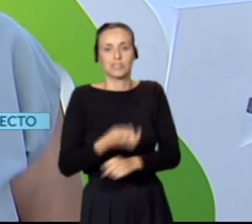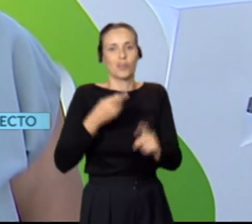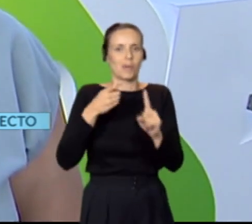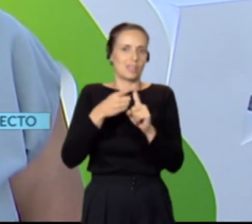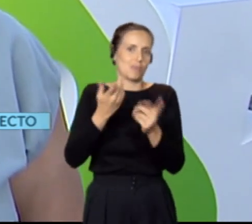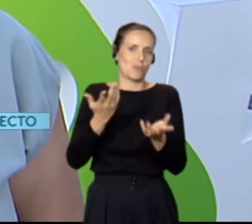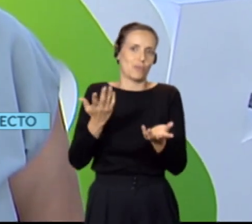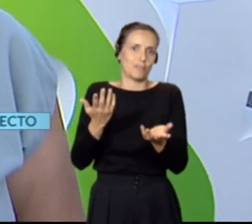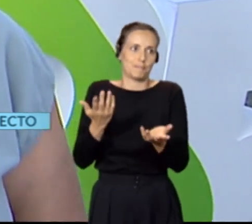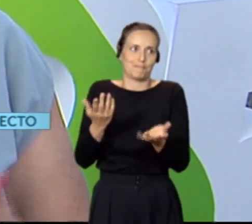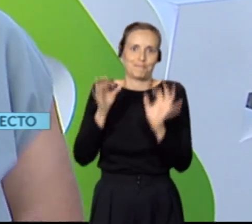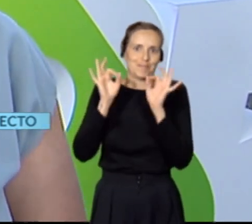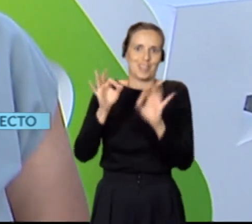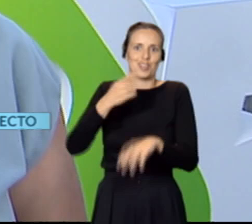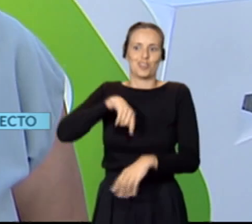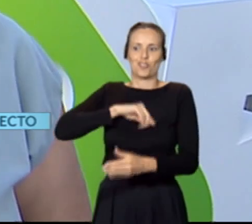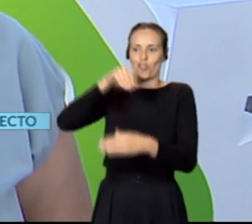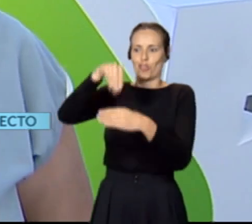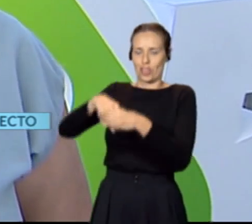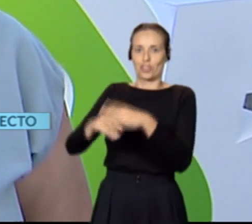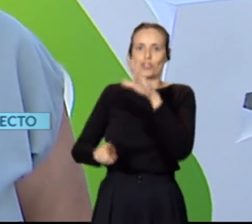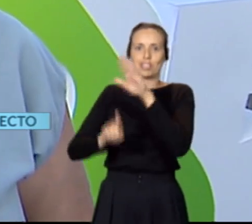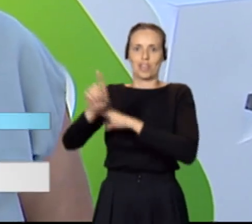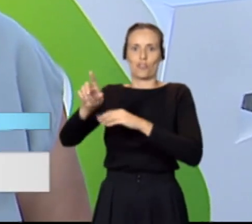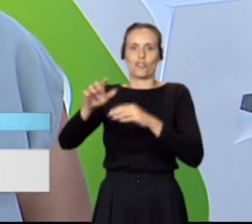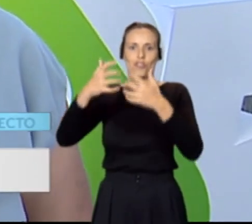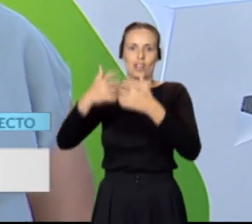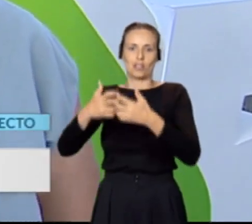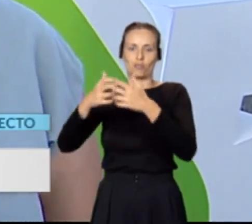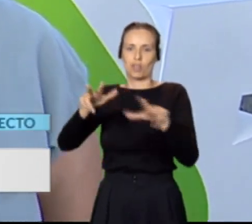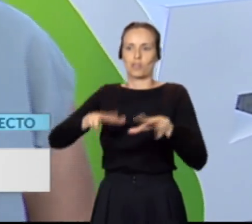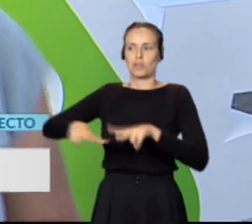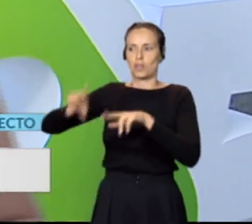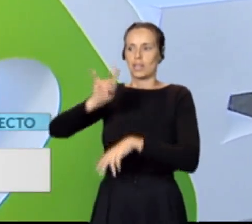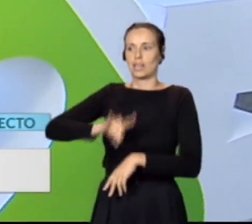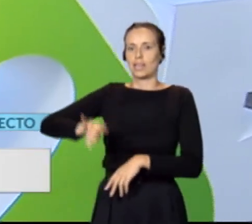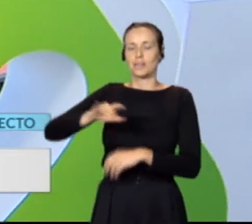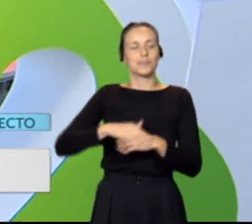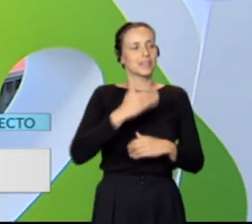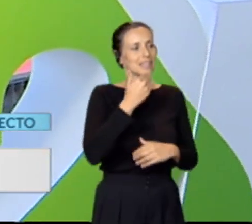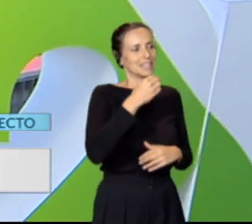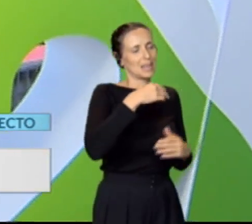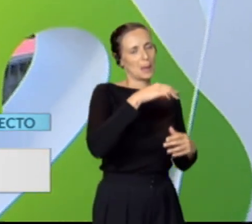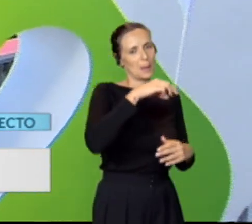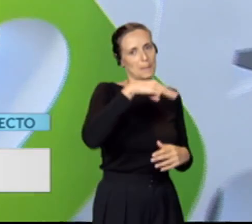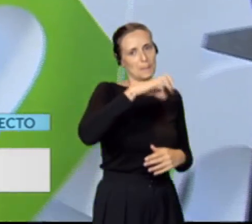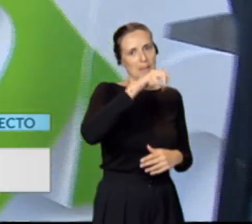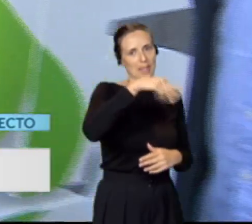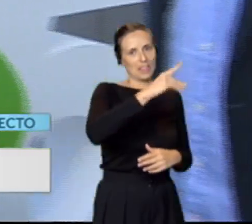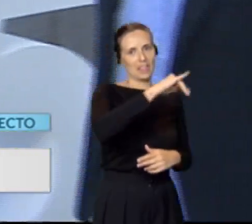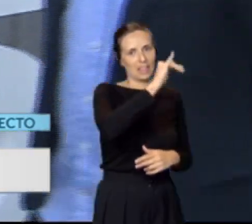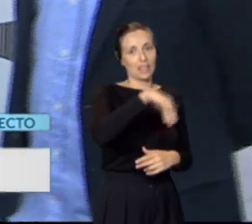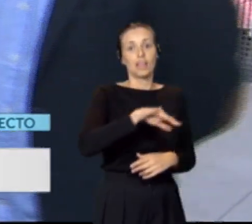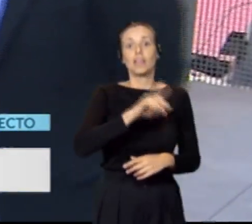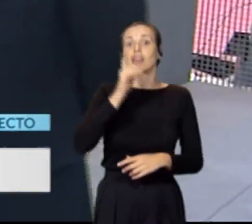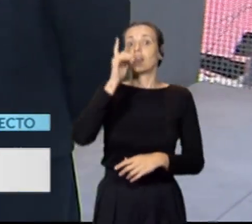que estamos llamados a jugar en el desarrollo de la industria audiovisual de Canarias Muchísimas gracias María nada a ustedes bueno Y también vamos